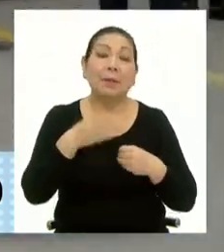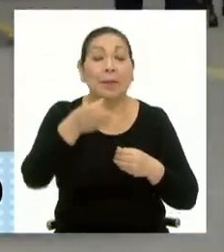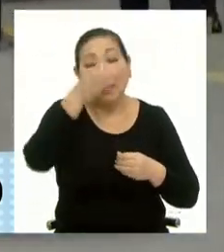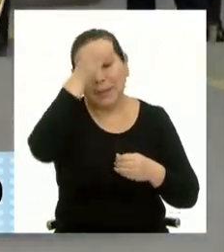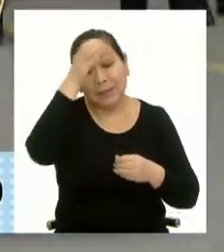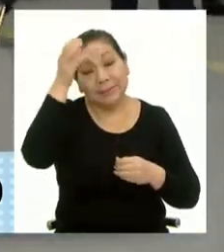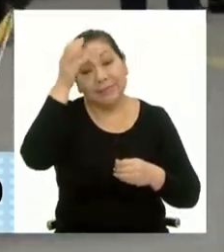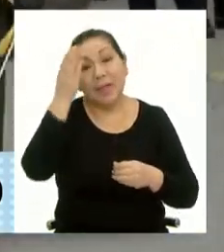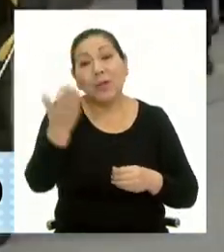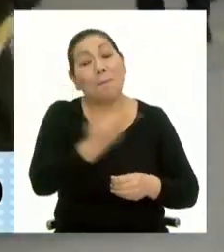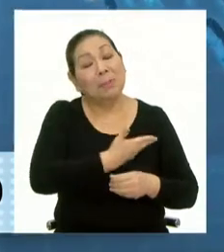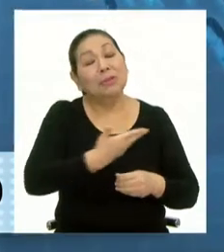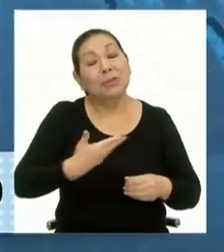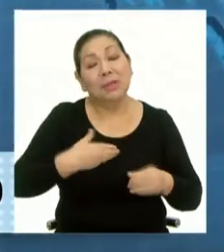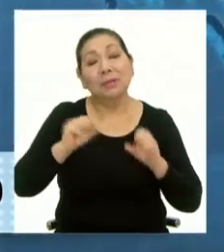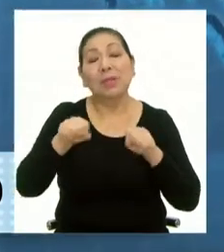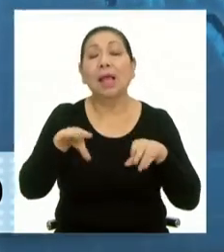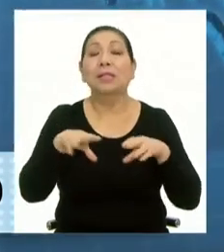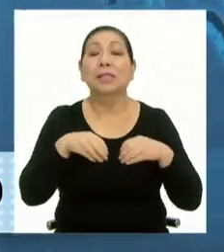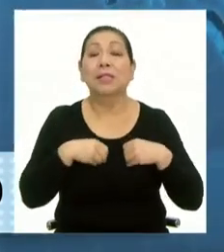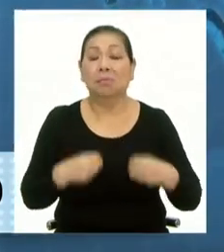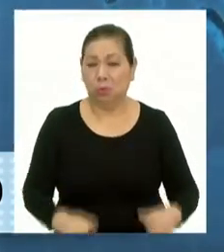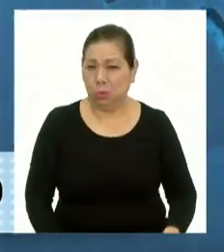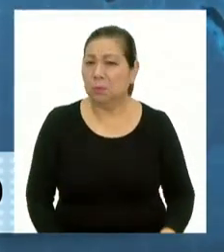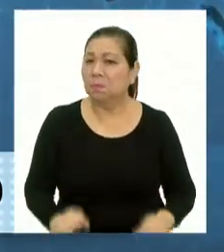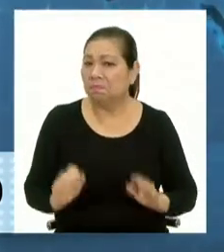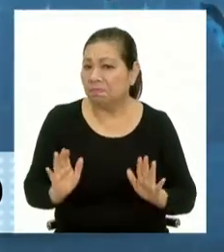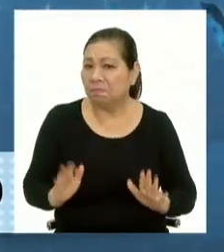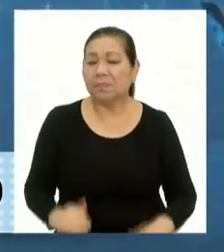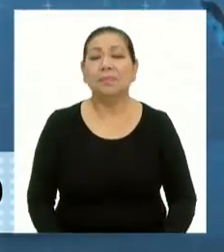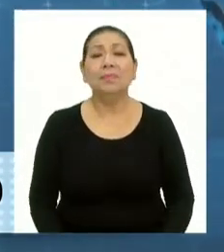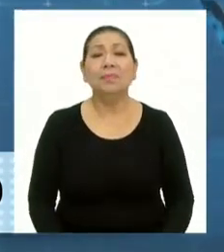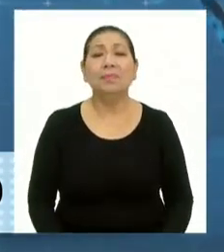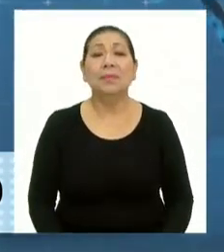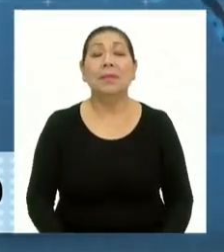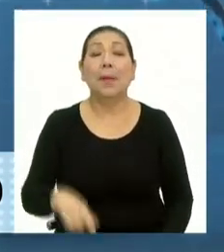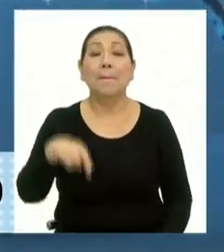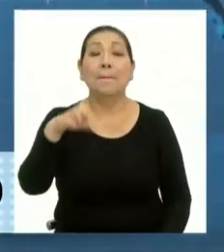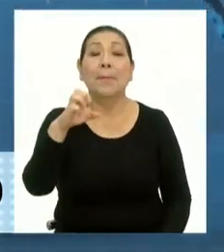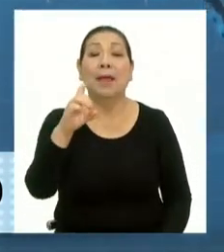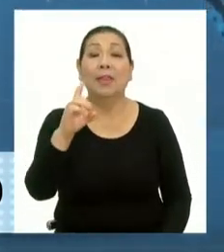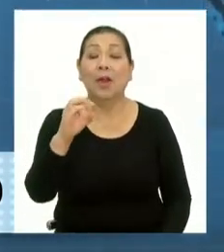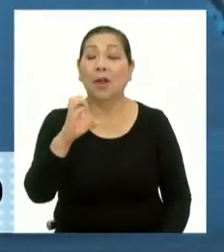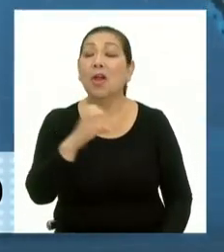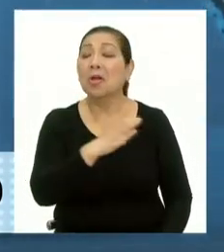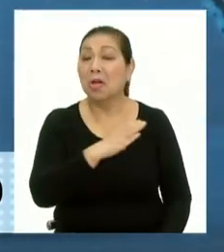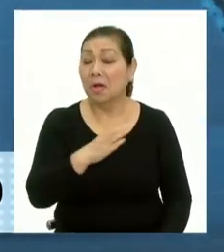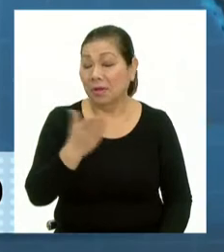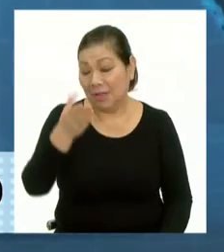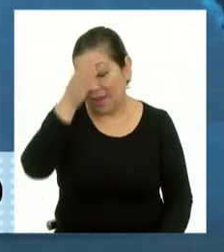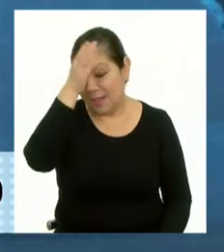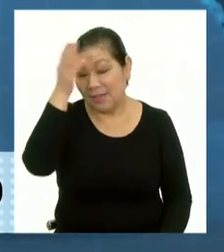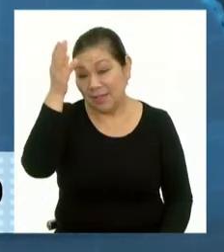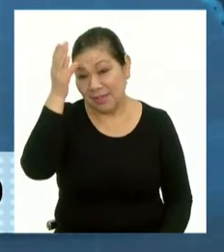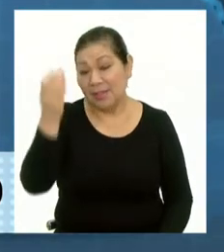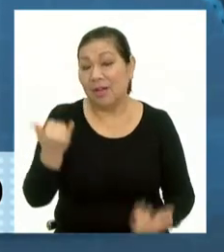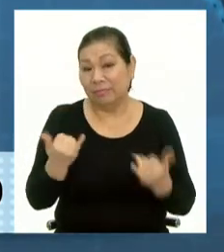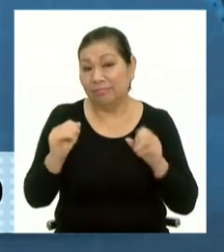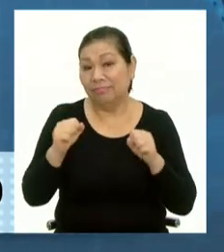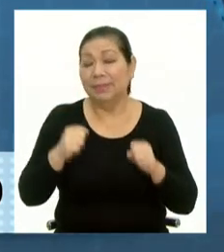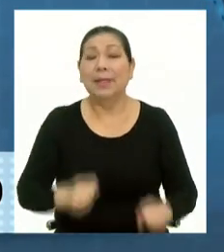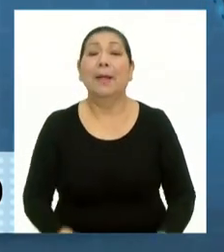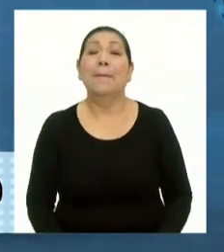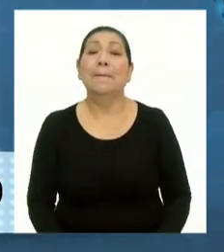como presidente de la República. Yo reconozco al señor Pedro Castillo como presidente de la República de nuestro